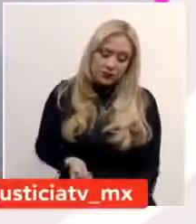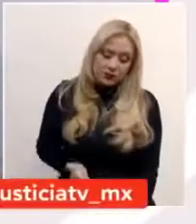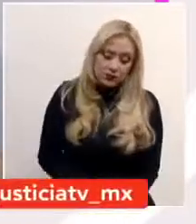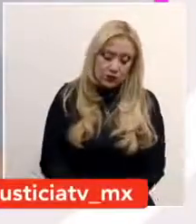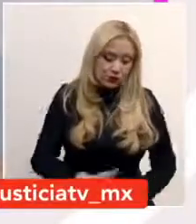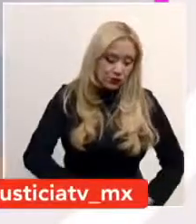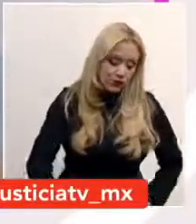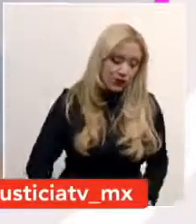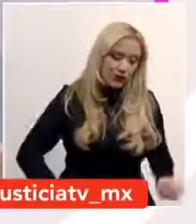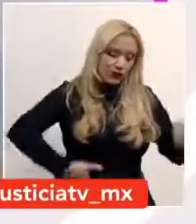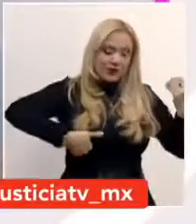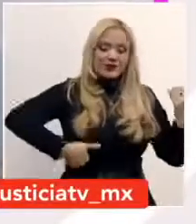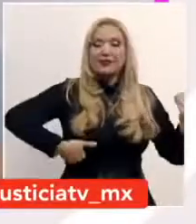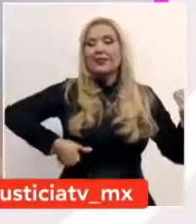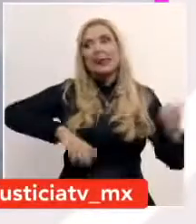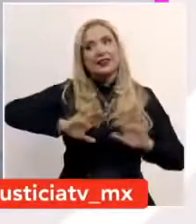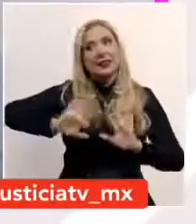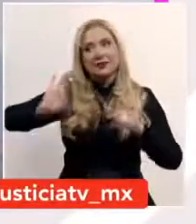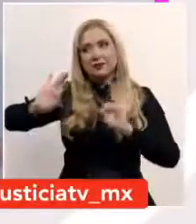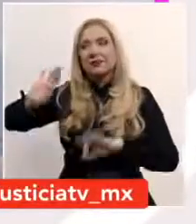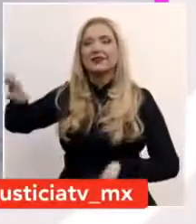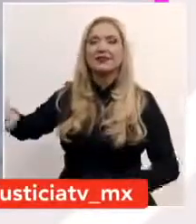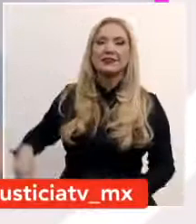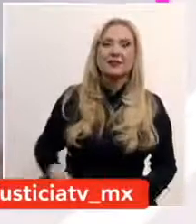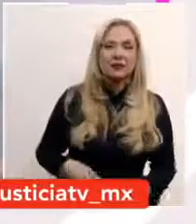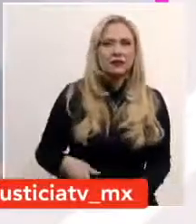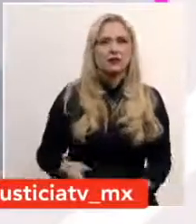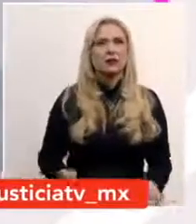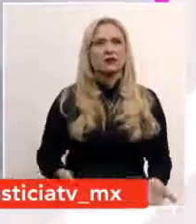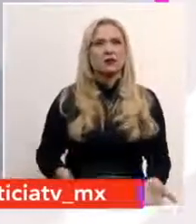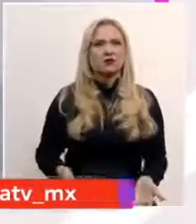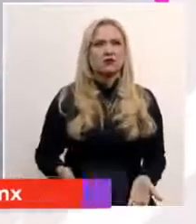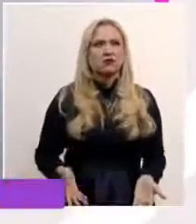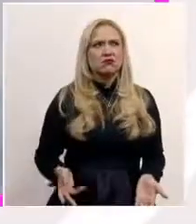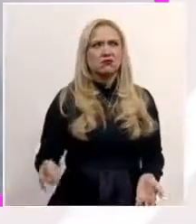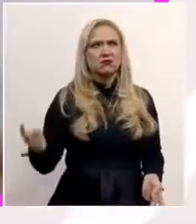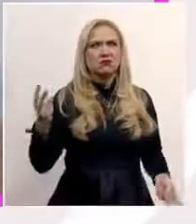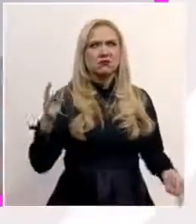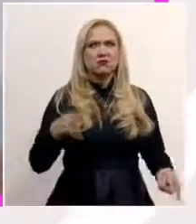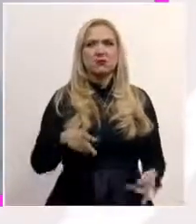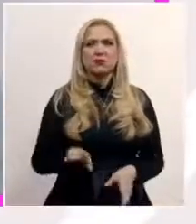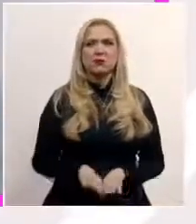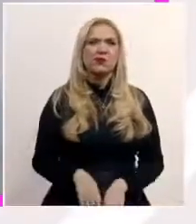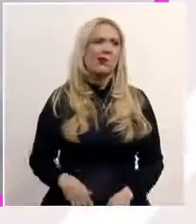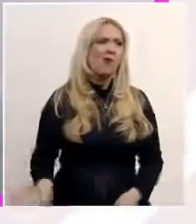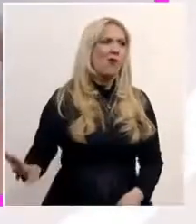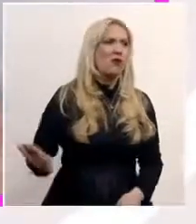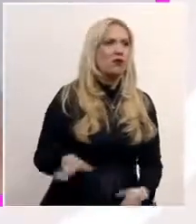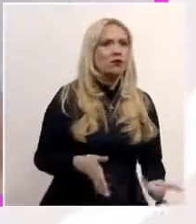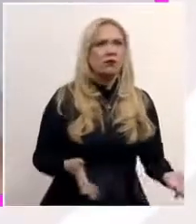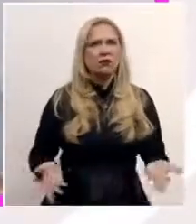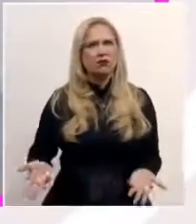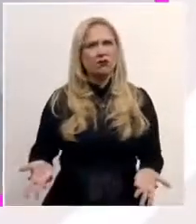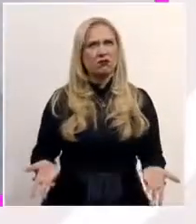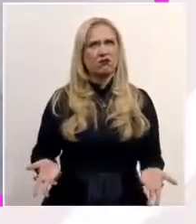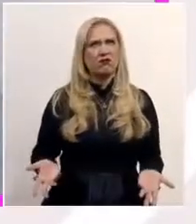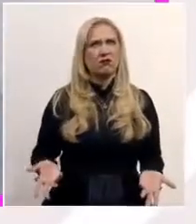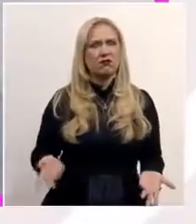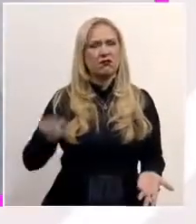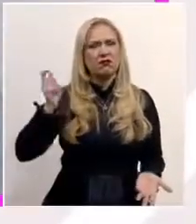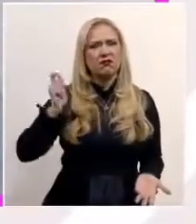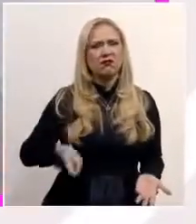pues porque en el fondo hay prejuicios y estereotipos que se perpetúan, ¿no? Desgraciadamente, y con esto